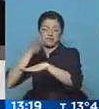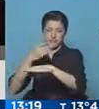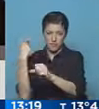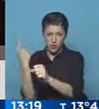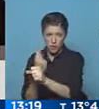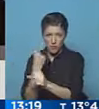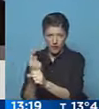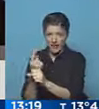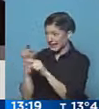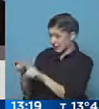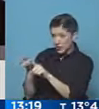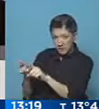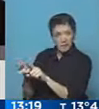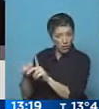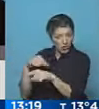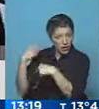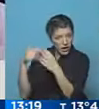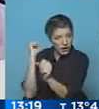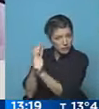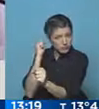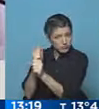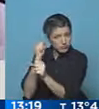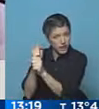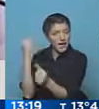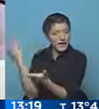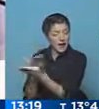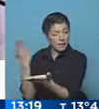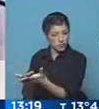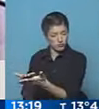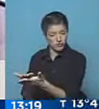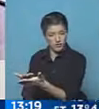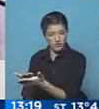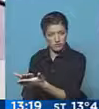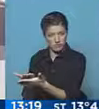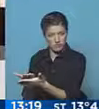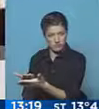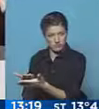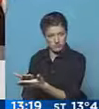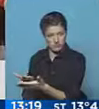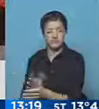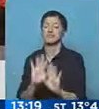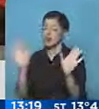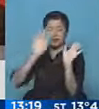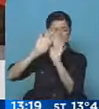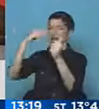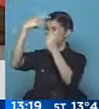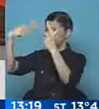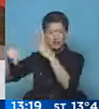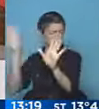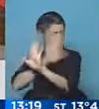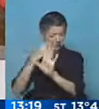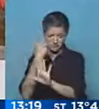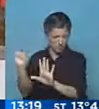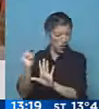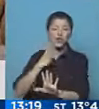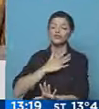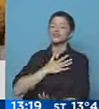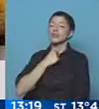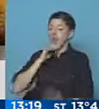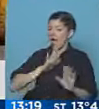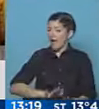los que sostienen el trabajo y la producción de un país. Yo quiero ser como somos nosotros,